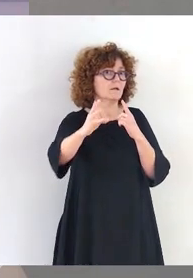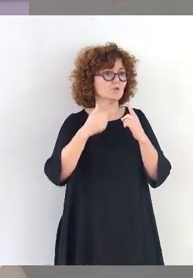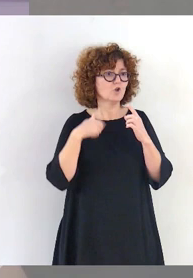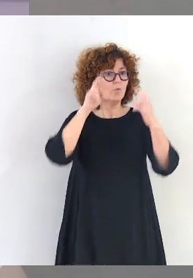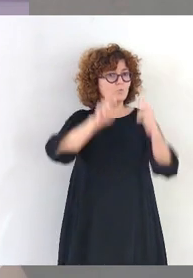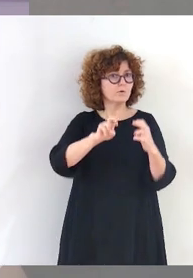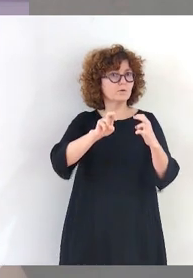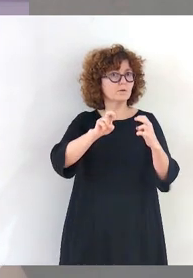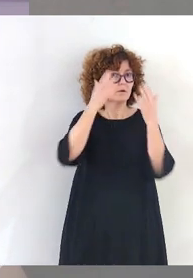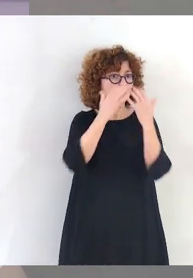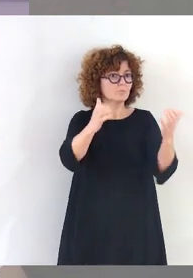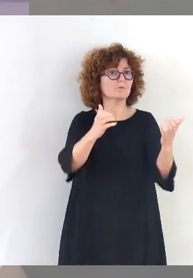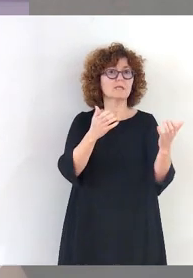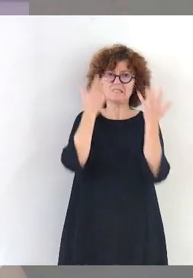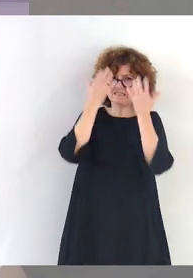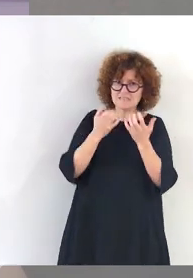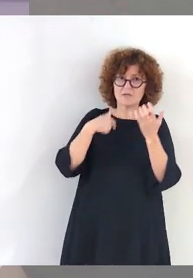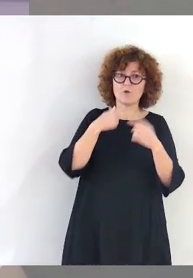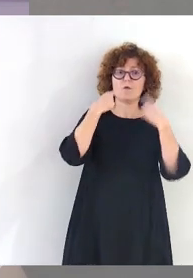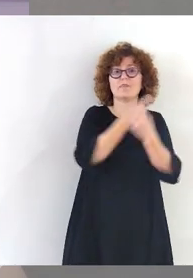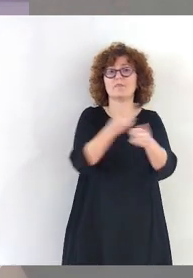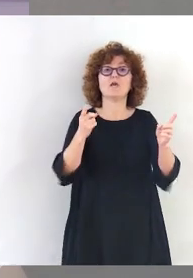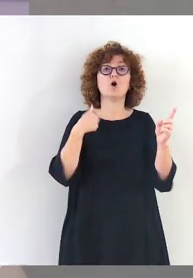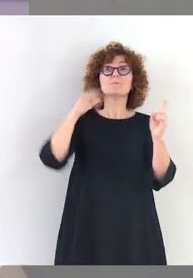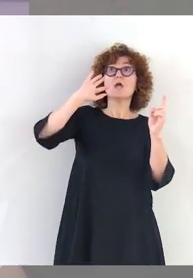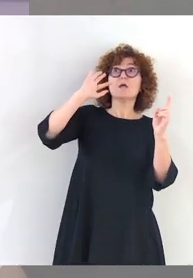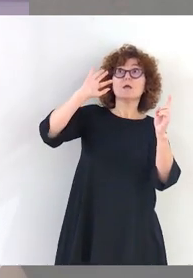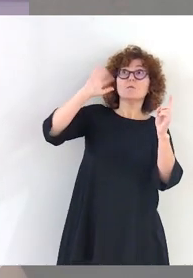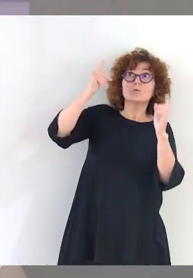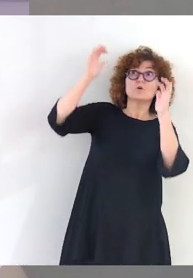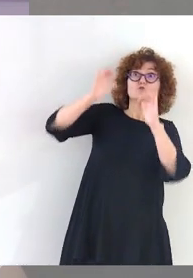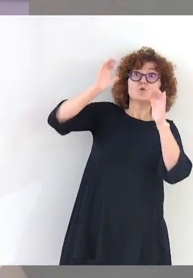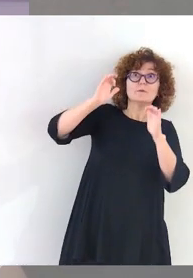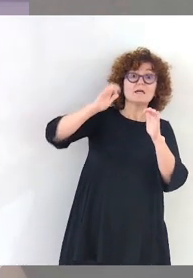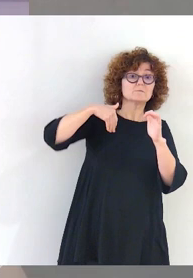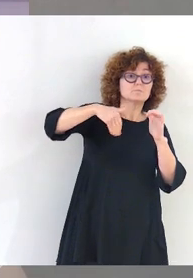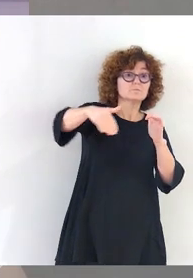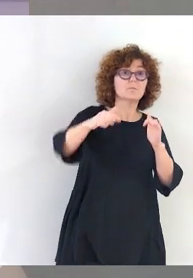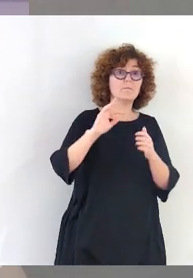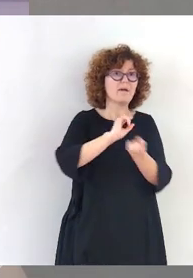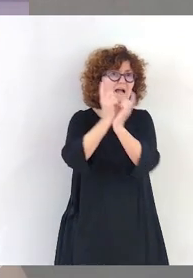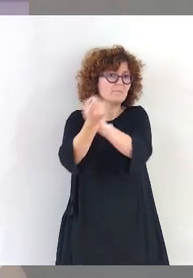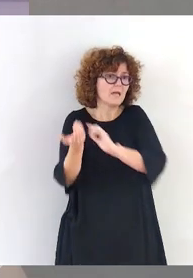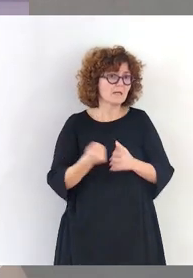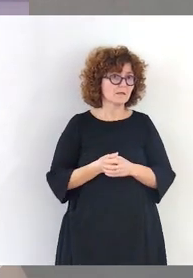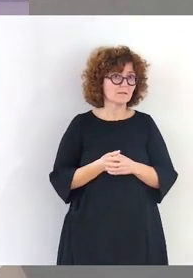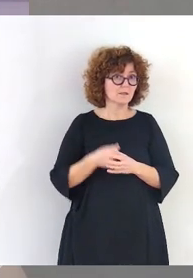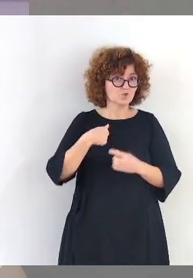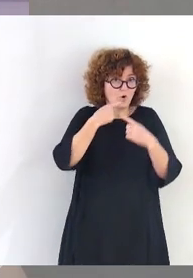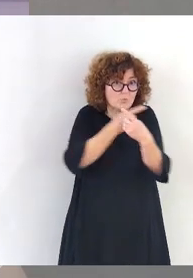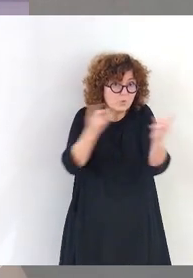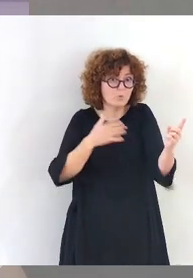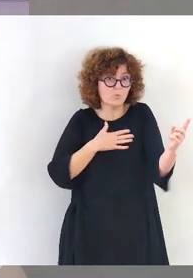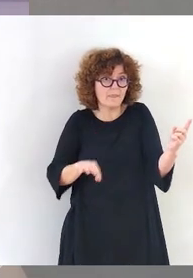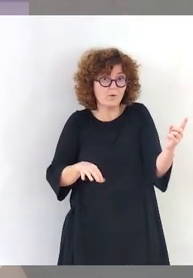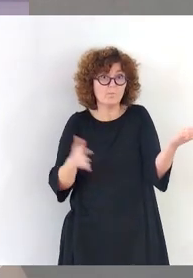comunidad y decirles en toda seriedad que el patrón de lluvias va a mejorar en los próximos años o lustros y yo tengo una